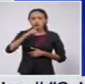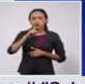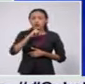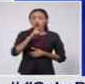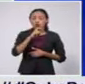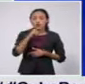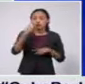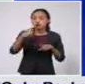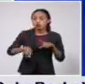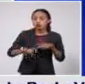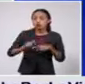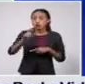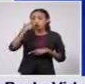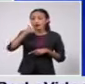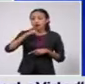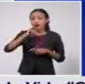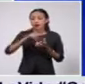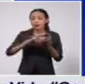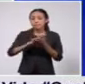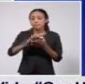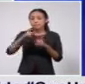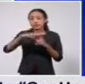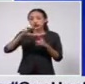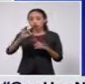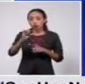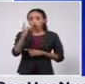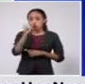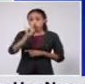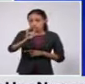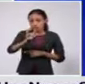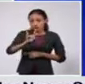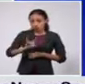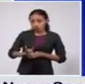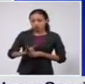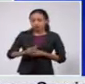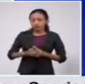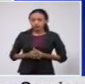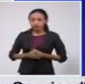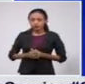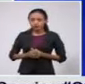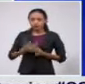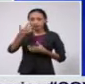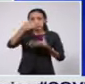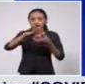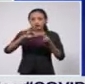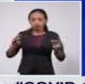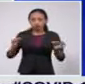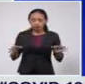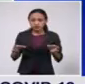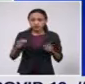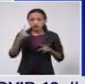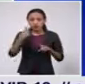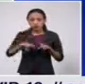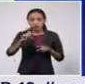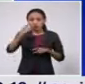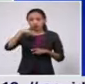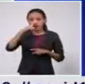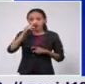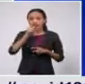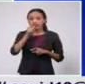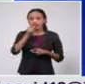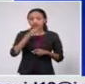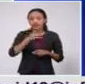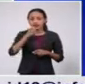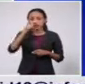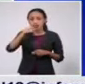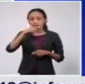Caimito, que diagnostican 9 casos cada uno. Artemisas y Candelaria con 2 casos